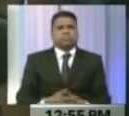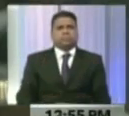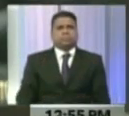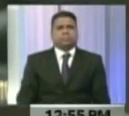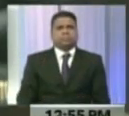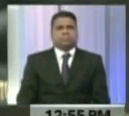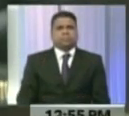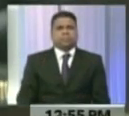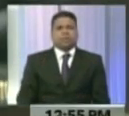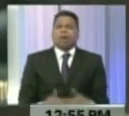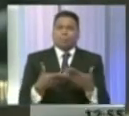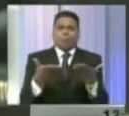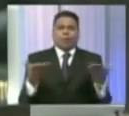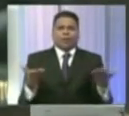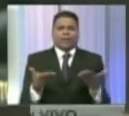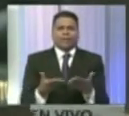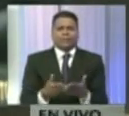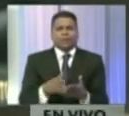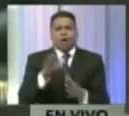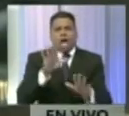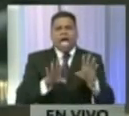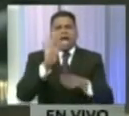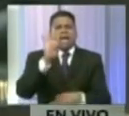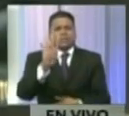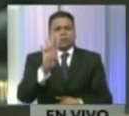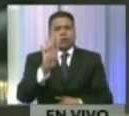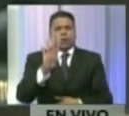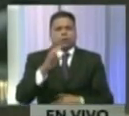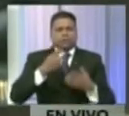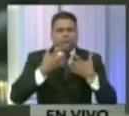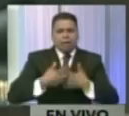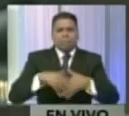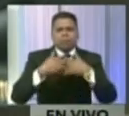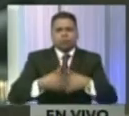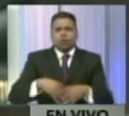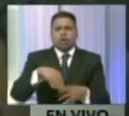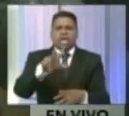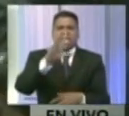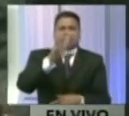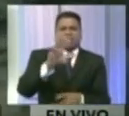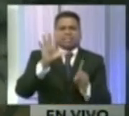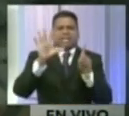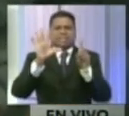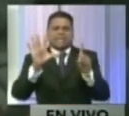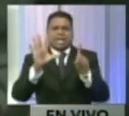Por eso se lanzaron los 14 motores, las 36 mesas, el